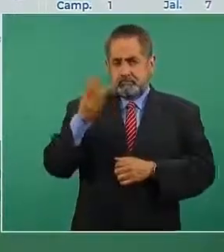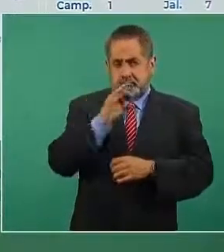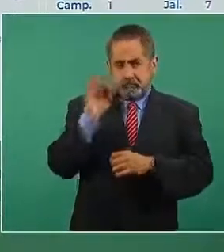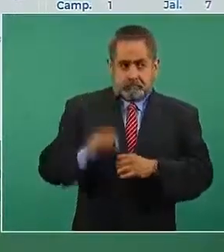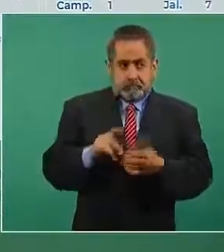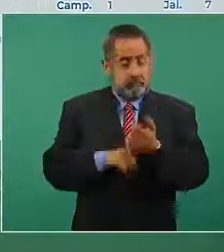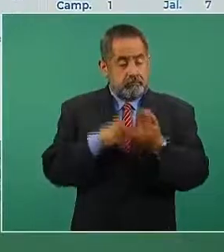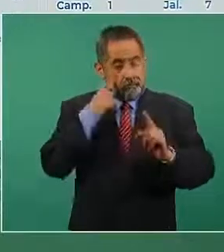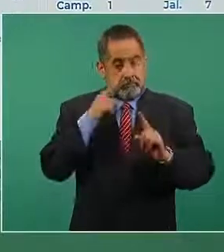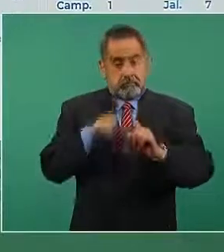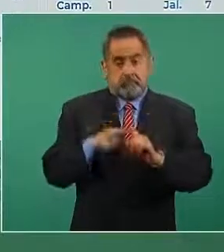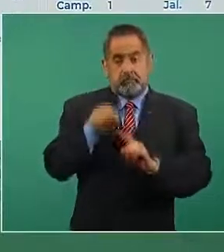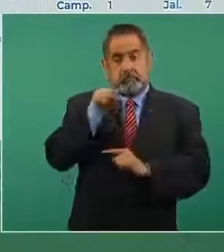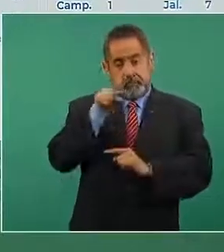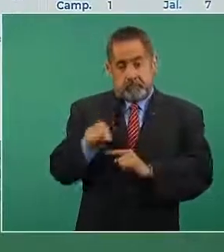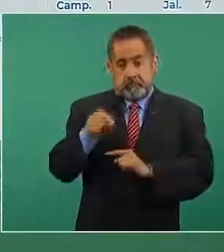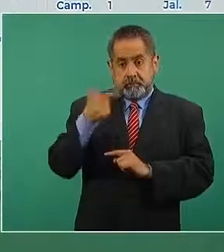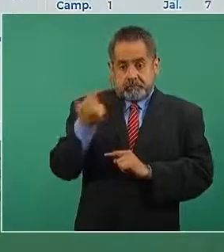el